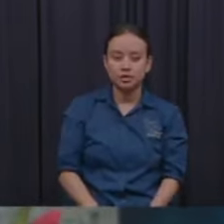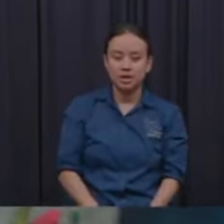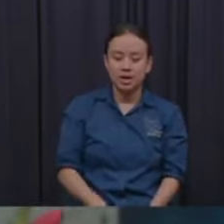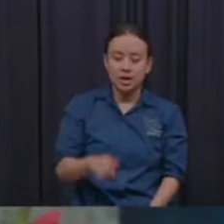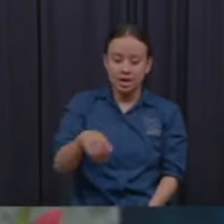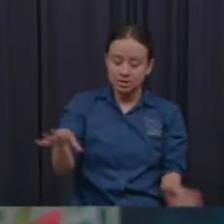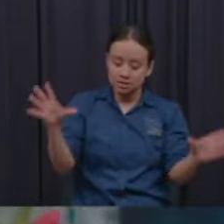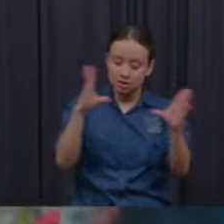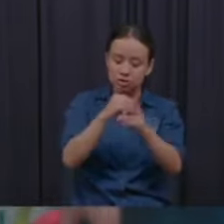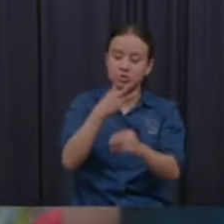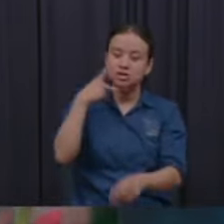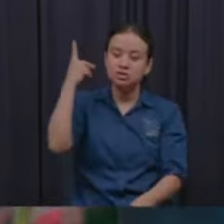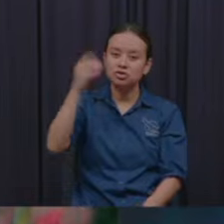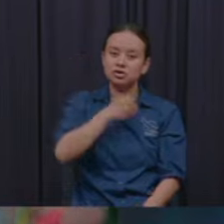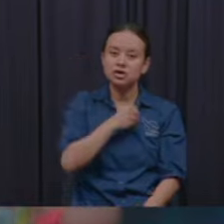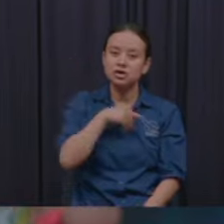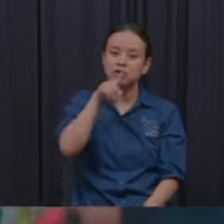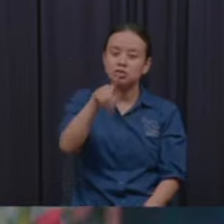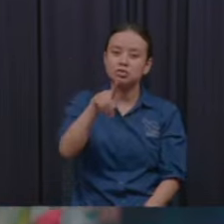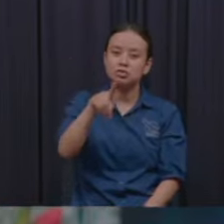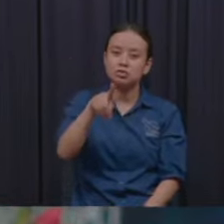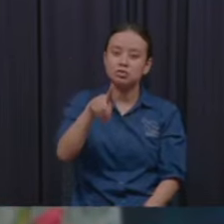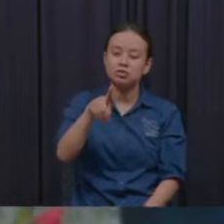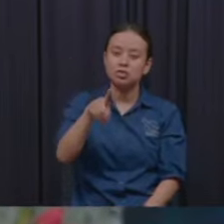lo trajo para reconciliarse con él.